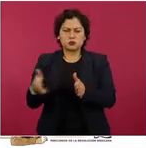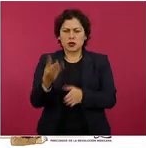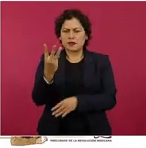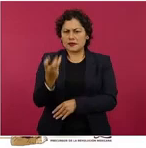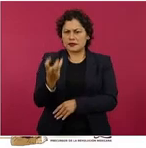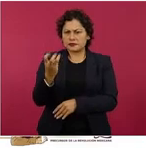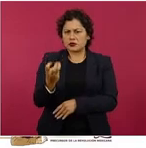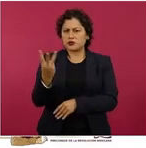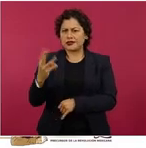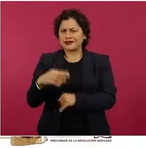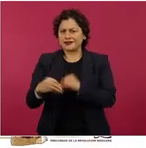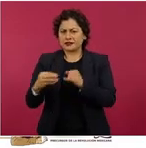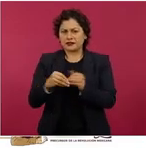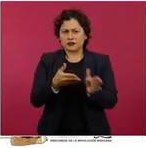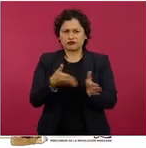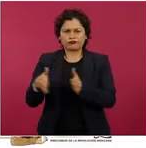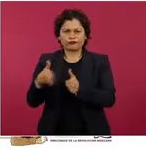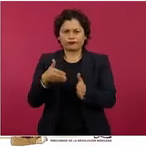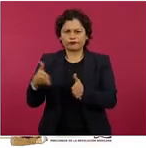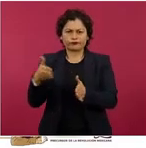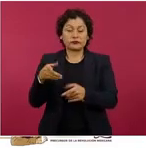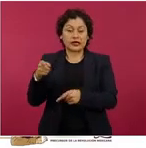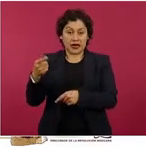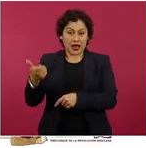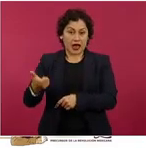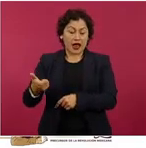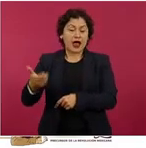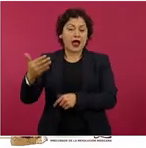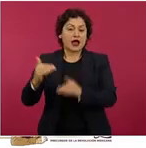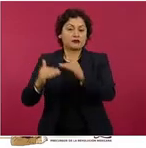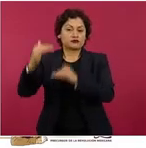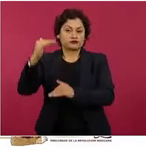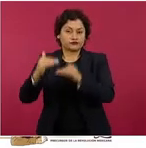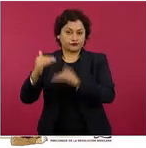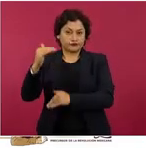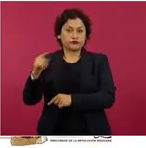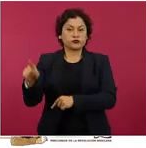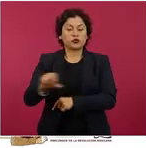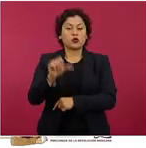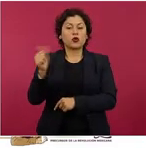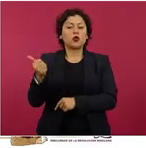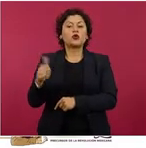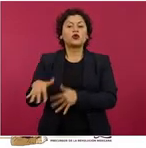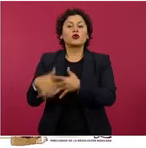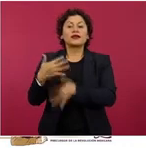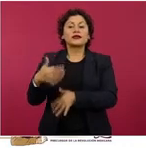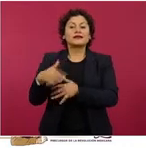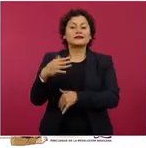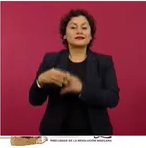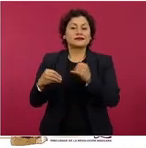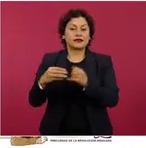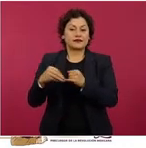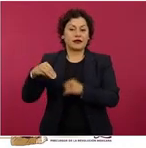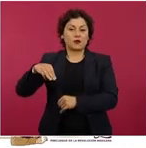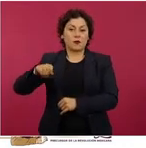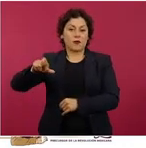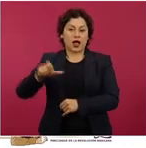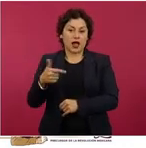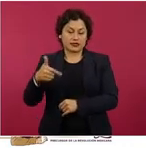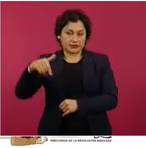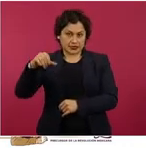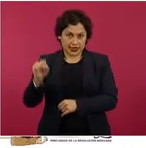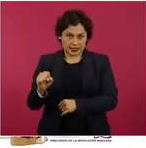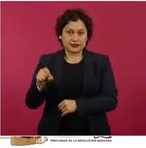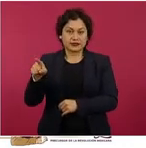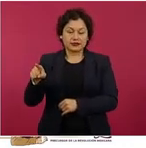3 centavos, es el más alto, con el margen más alto, comparado con 15 centavos de margen de Max Gas en Ramos